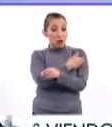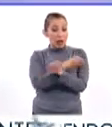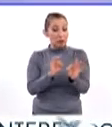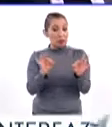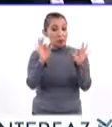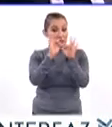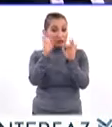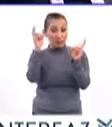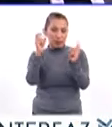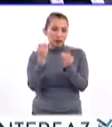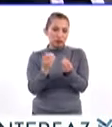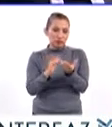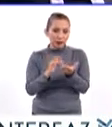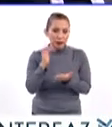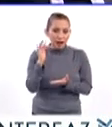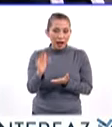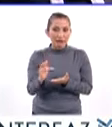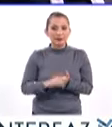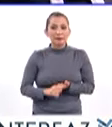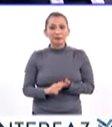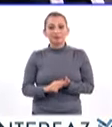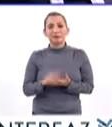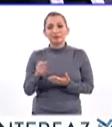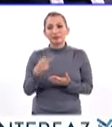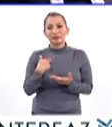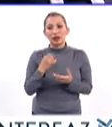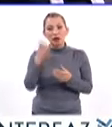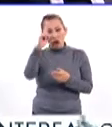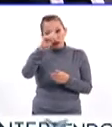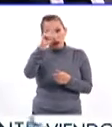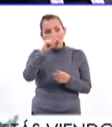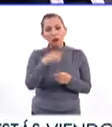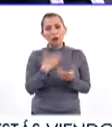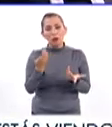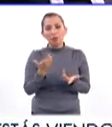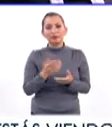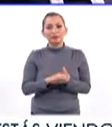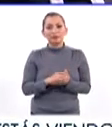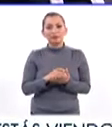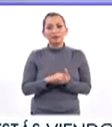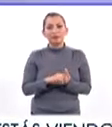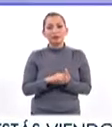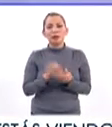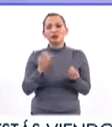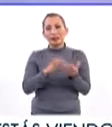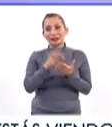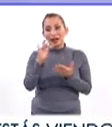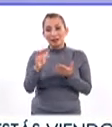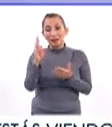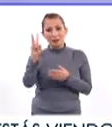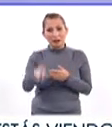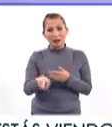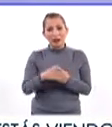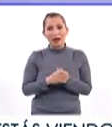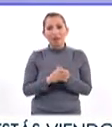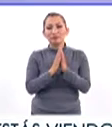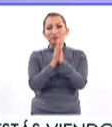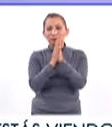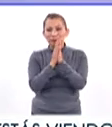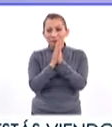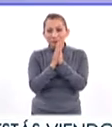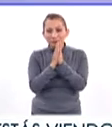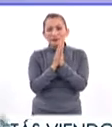muy importante, y te agradecemos mucho estos consejos, estas pláticas, estas recomendaciones. Pues muchas gracias, y la verdad, un